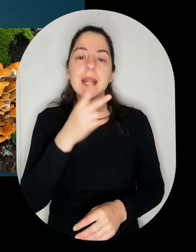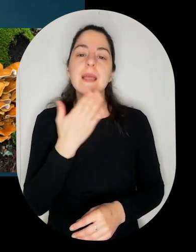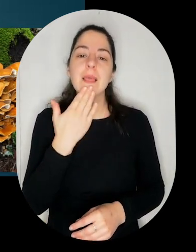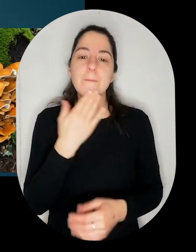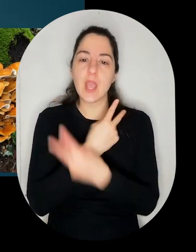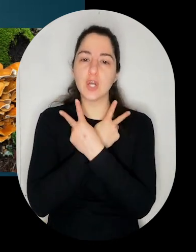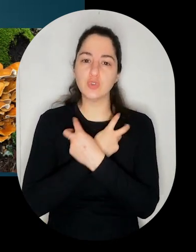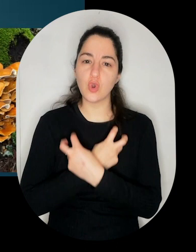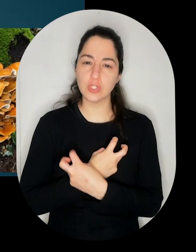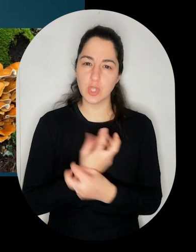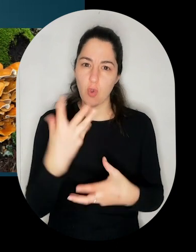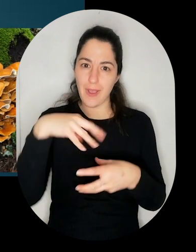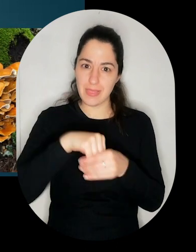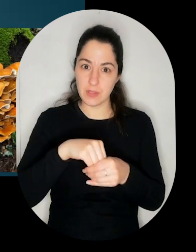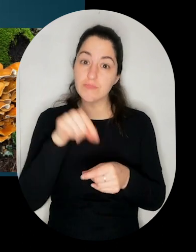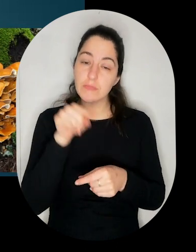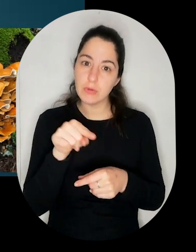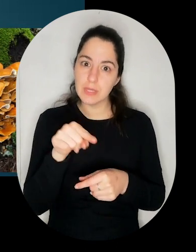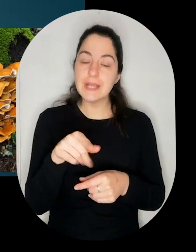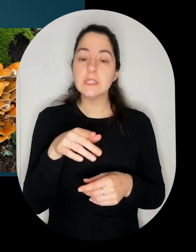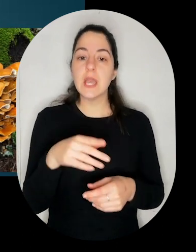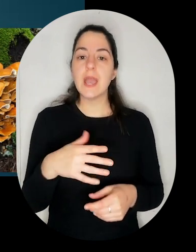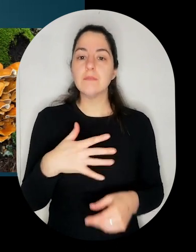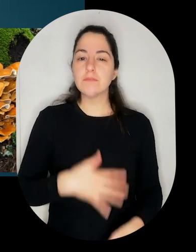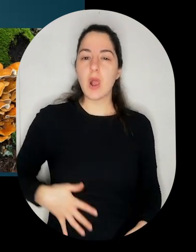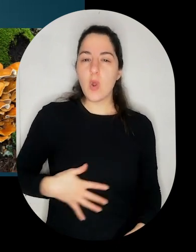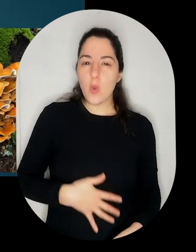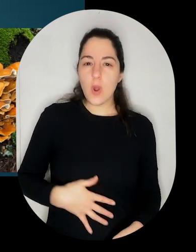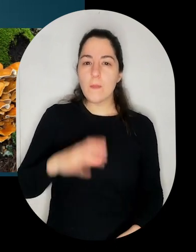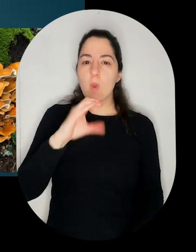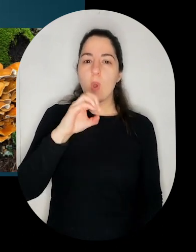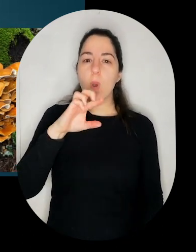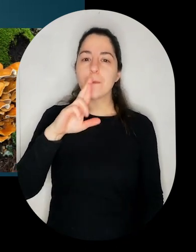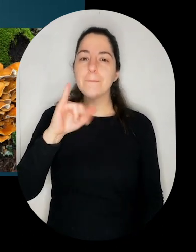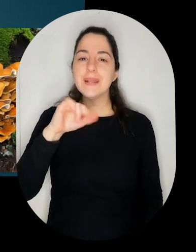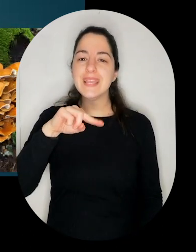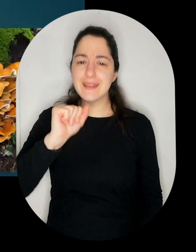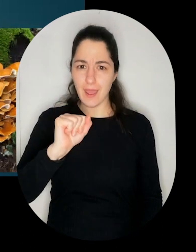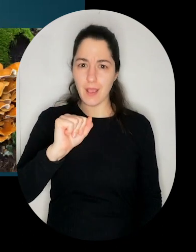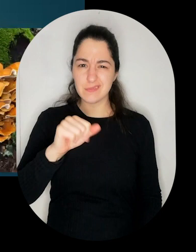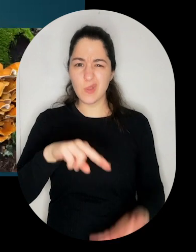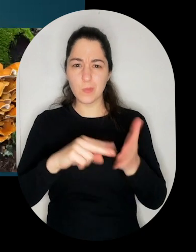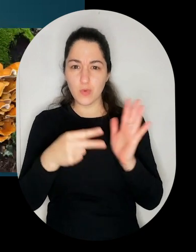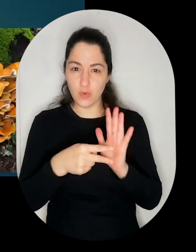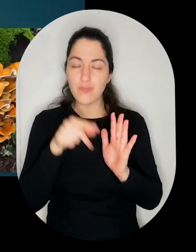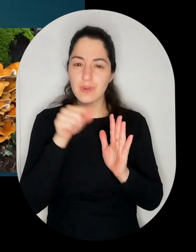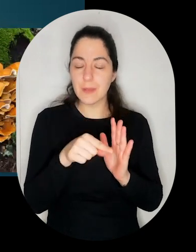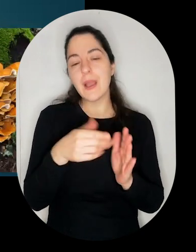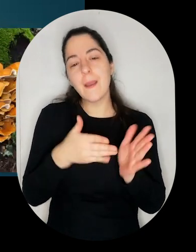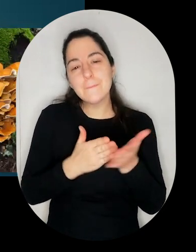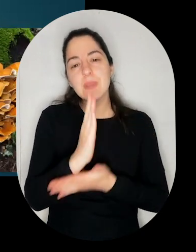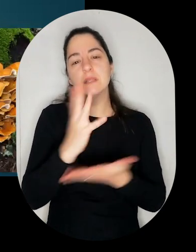coprina, presente también en los coprinos, que genera el efecto antabús, este efecto de intolerancia al alcohol, que es la coprina. Inicia como un